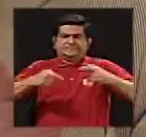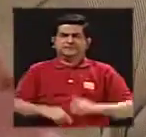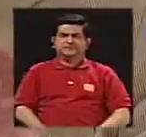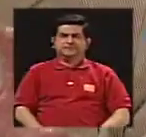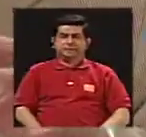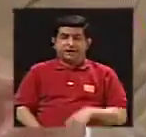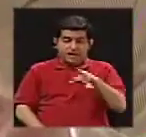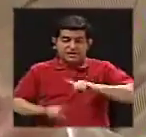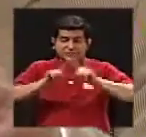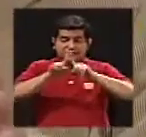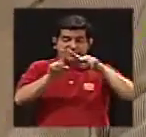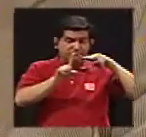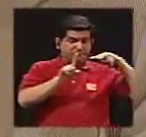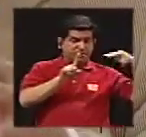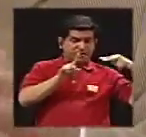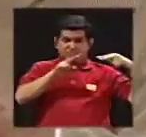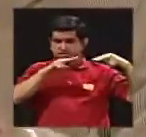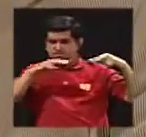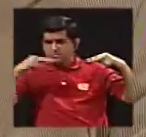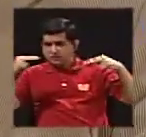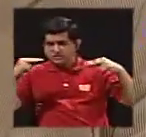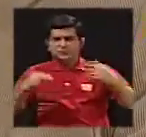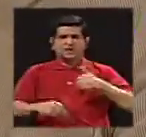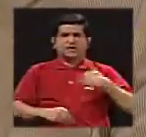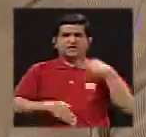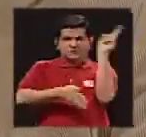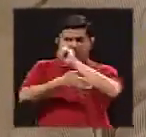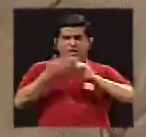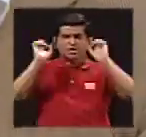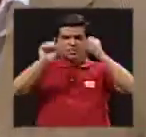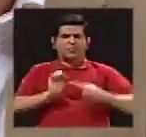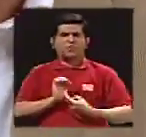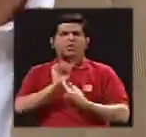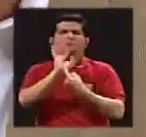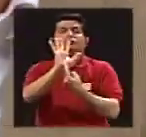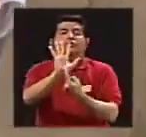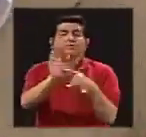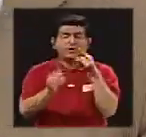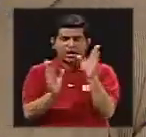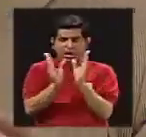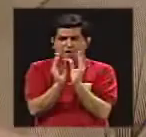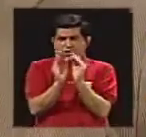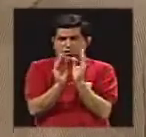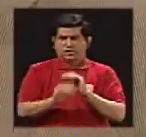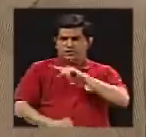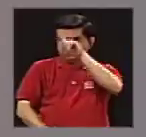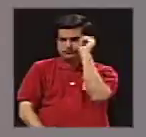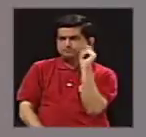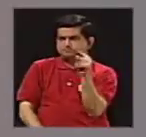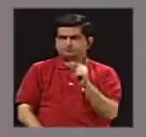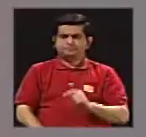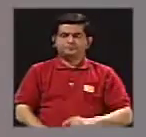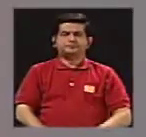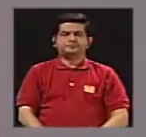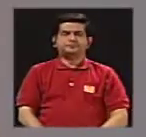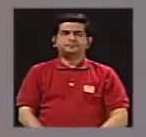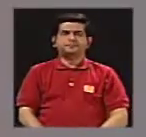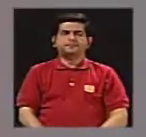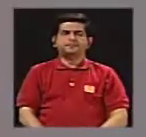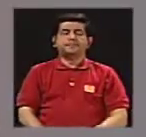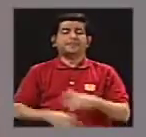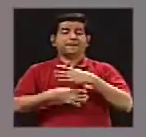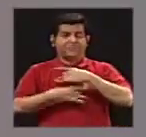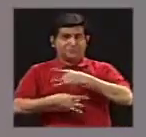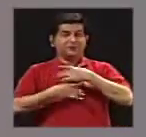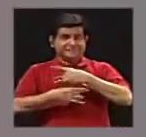estas diferentes visiones de universidad se reflejarían en este congreso claro eh es muy